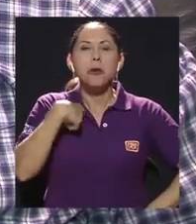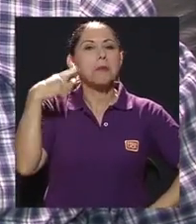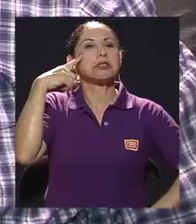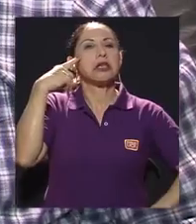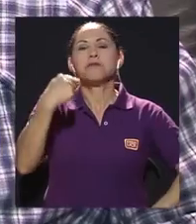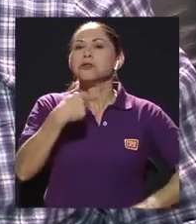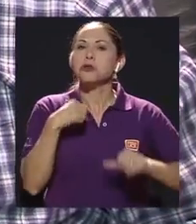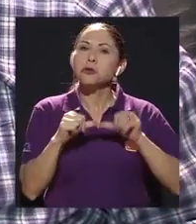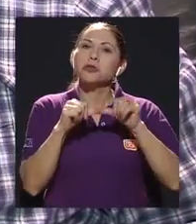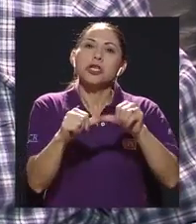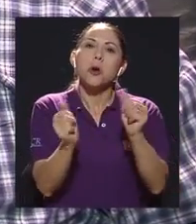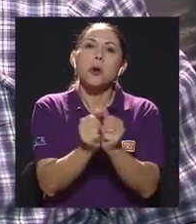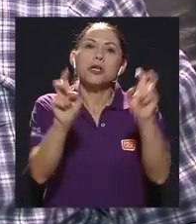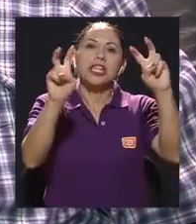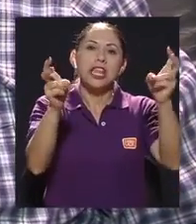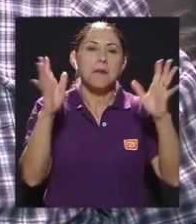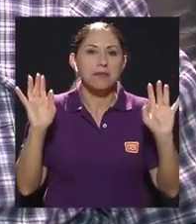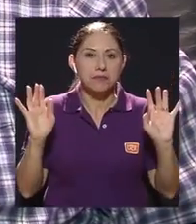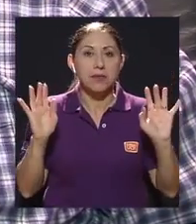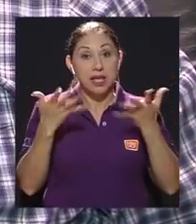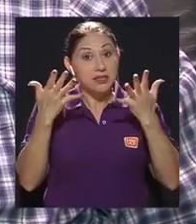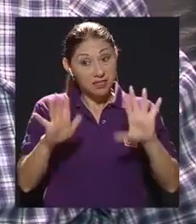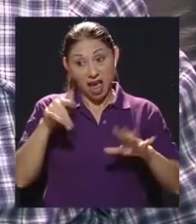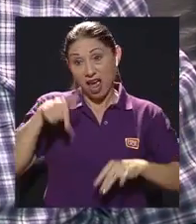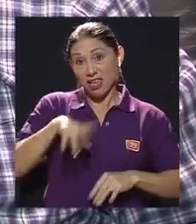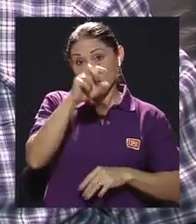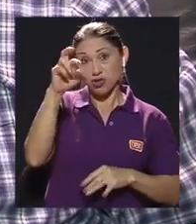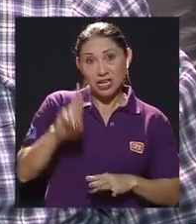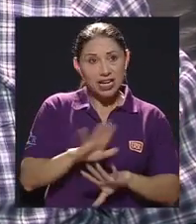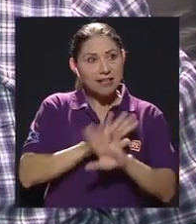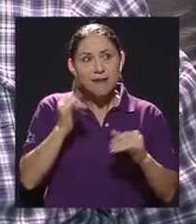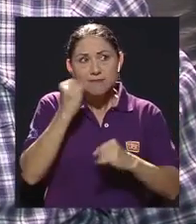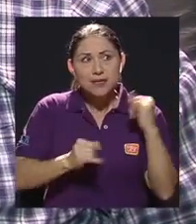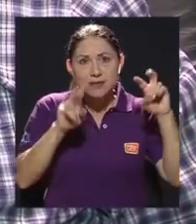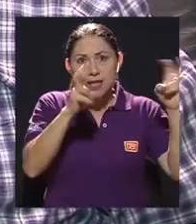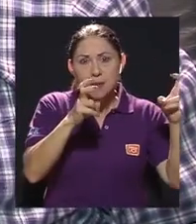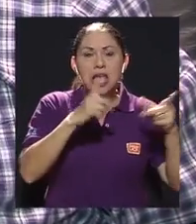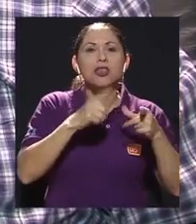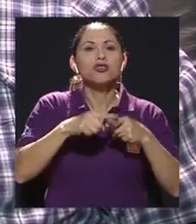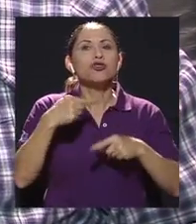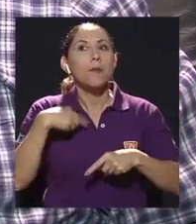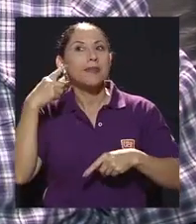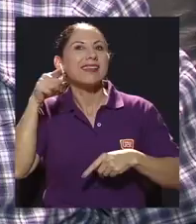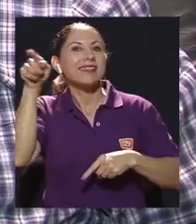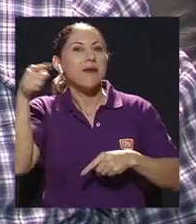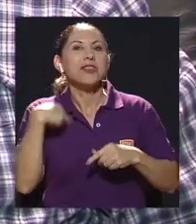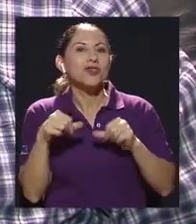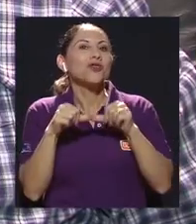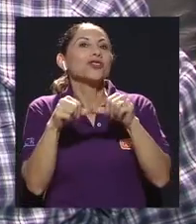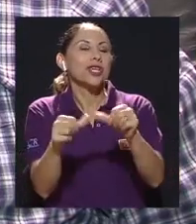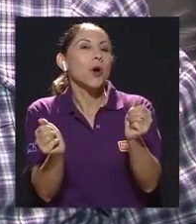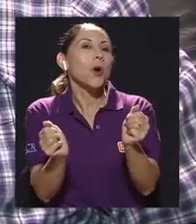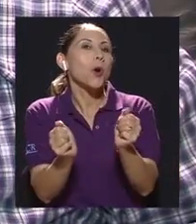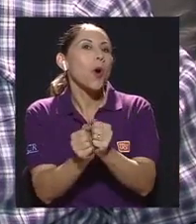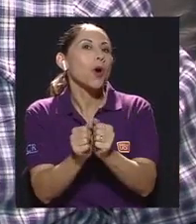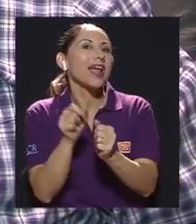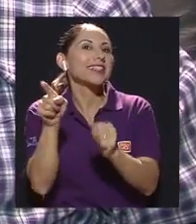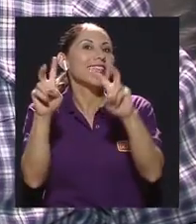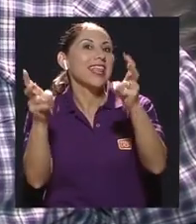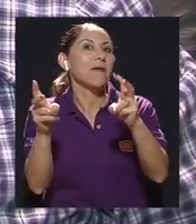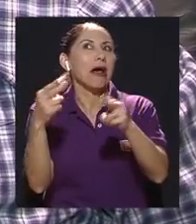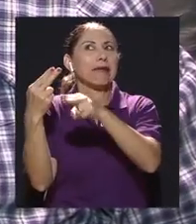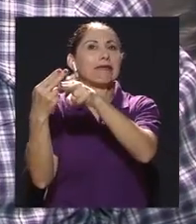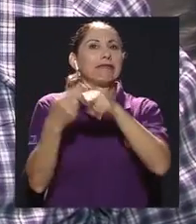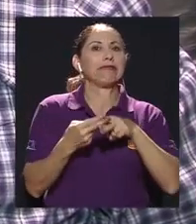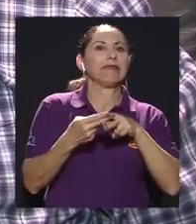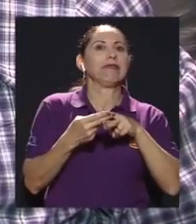ya lo había agotado en lo que Costa Rica se refería, yo sigo con este tema me van a poner el coronel Urcullo, ¿verdad? Porque yo